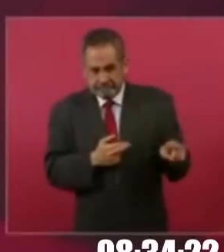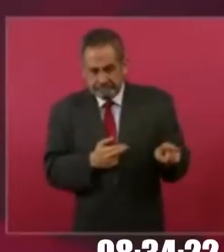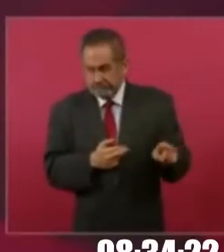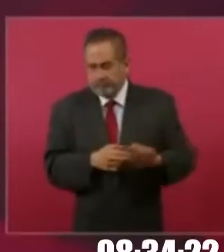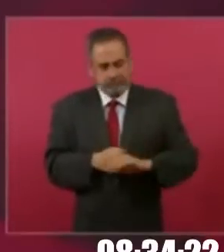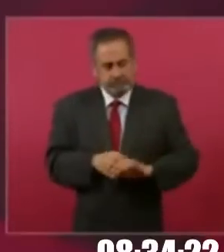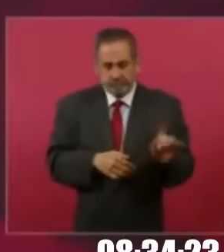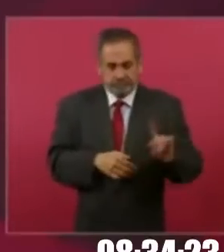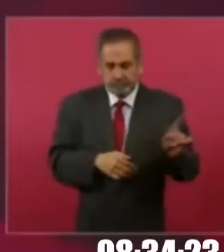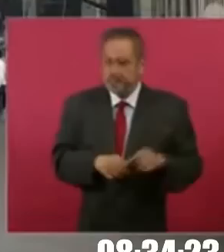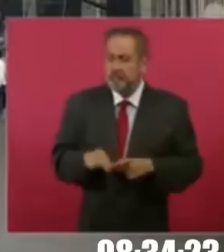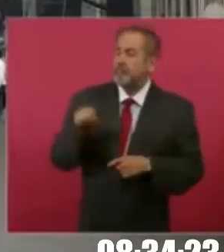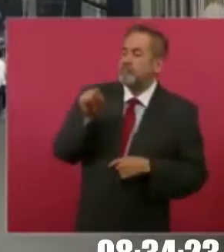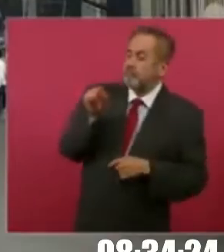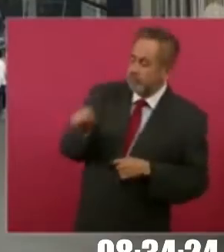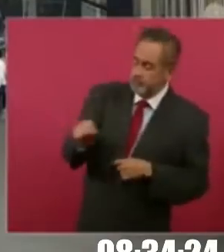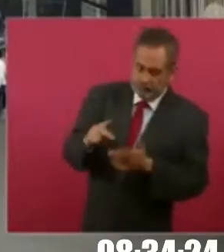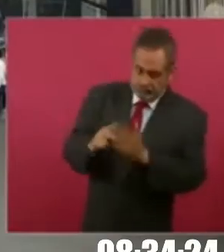te pido